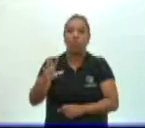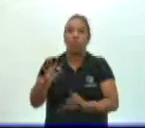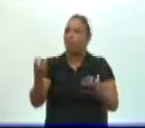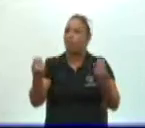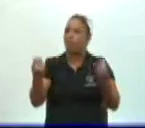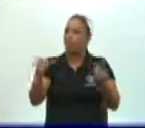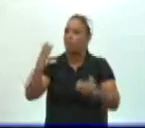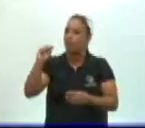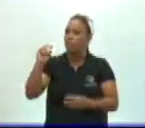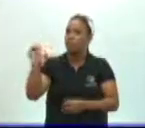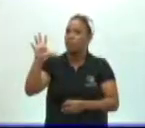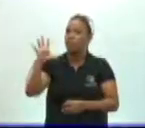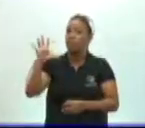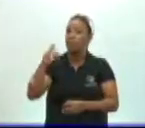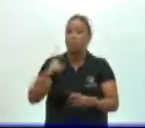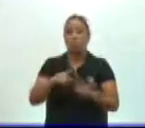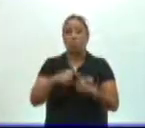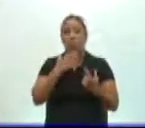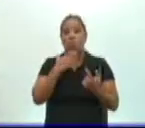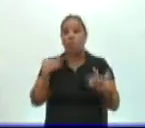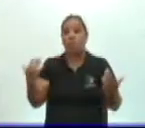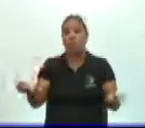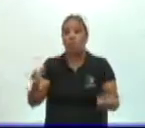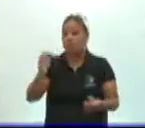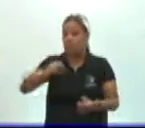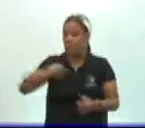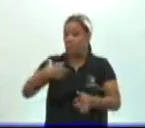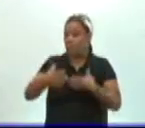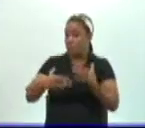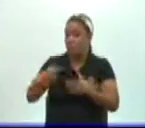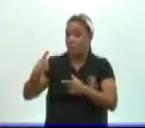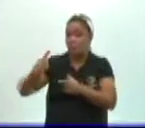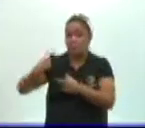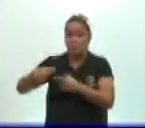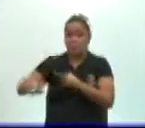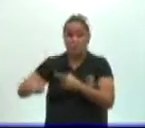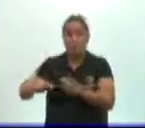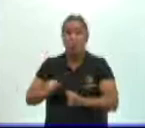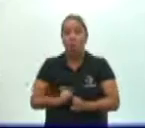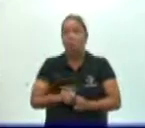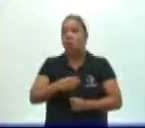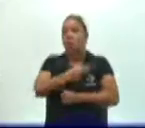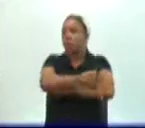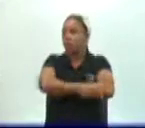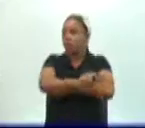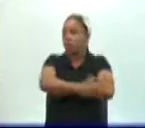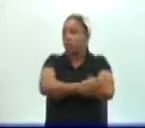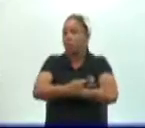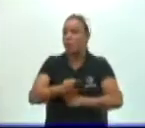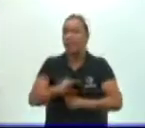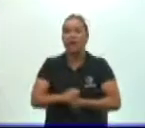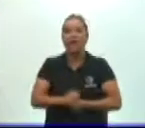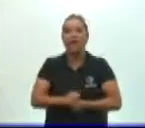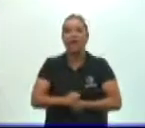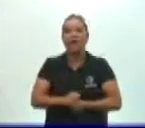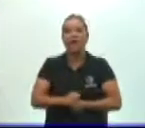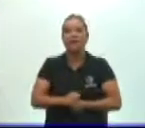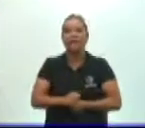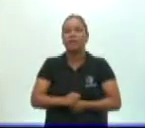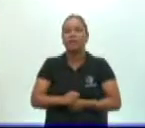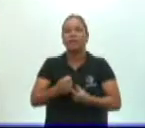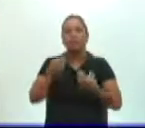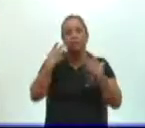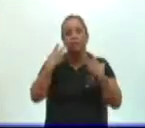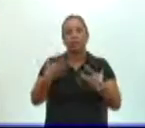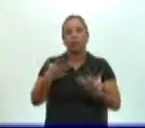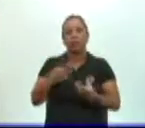cómo impacta la revolución industrial en sus colonias, en otros territorios, en las colonias de estos países europeos, y eso es importante que lo tengamos en